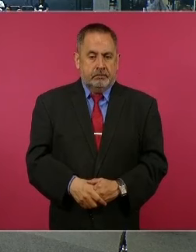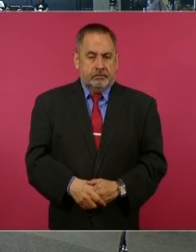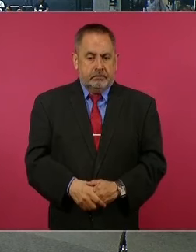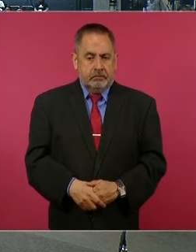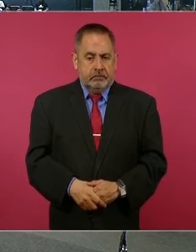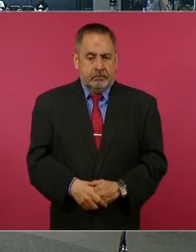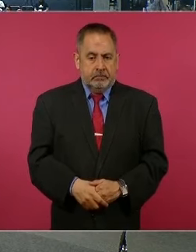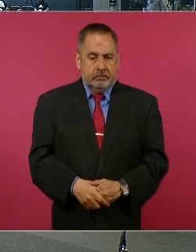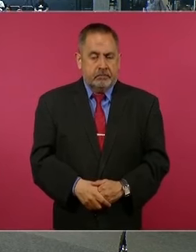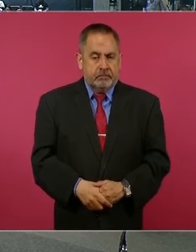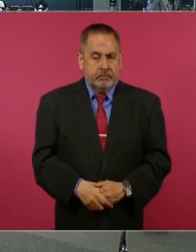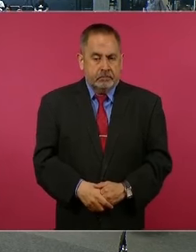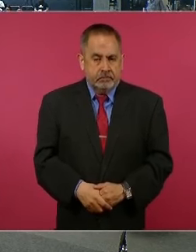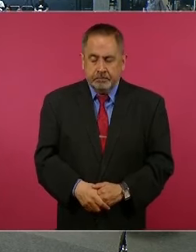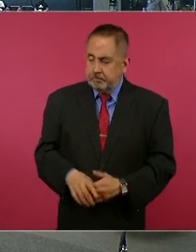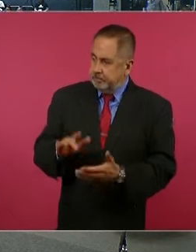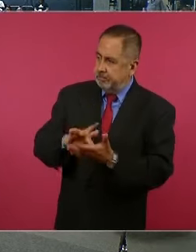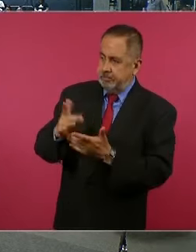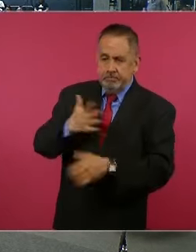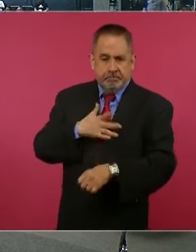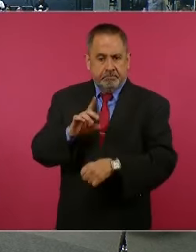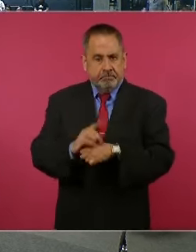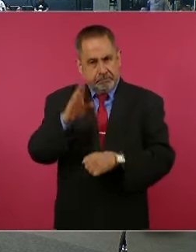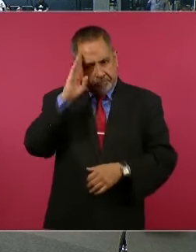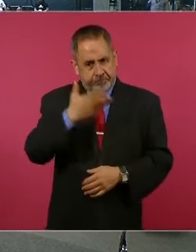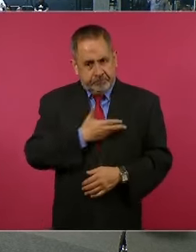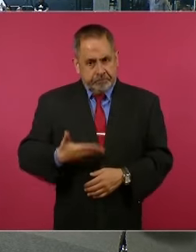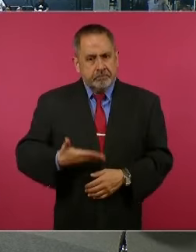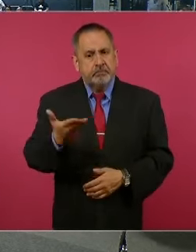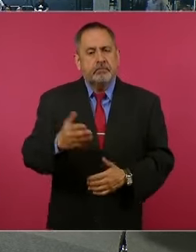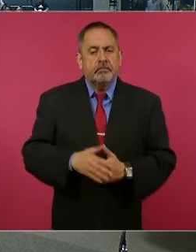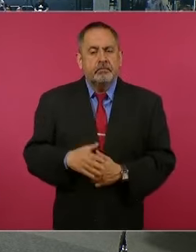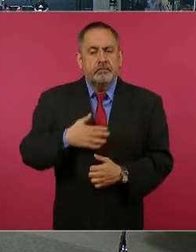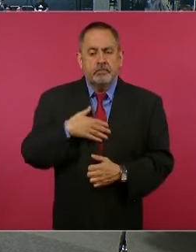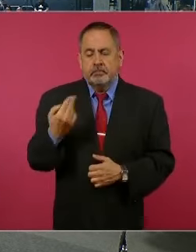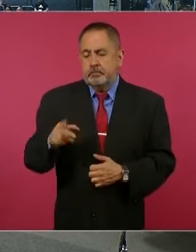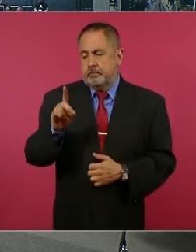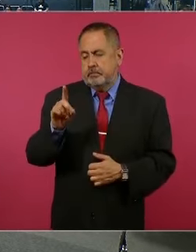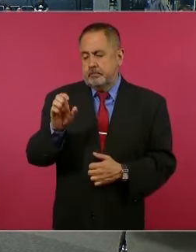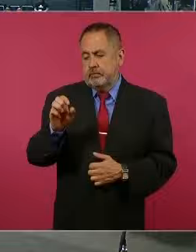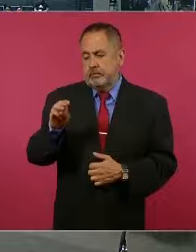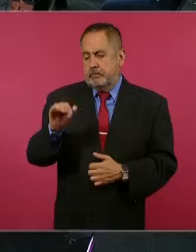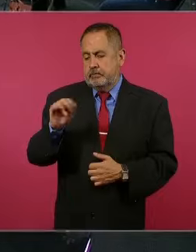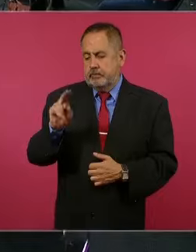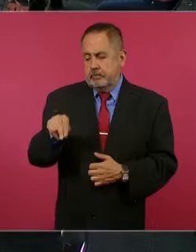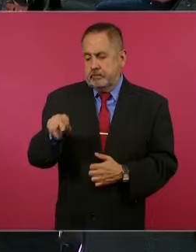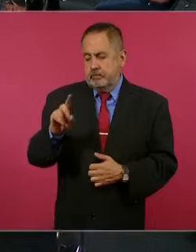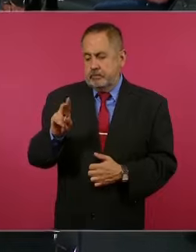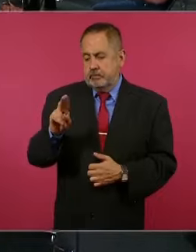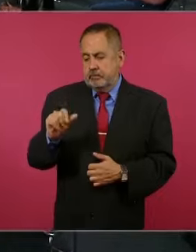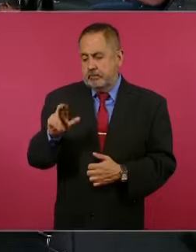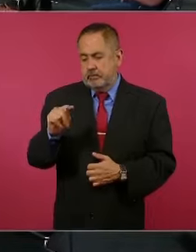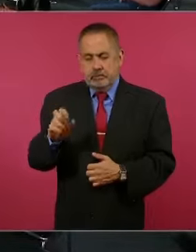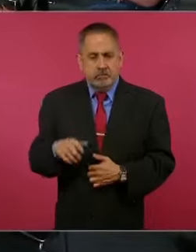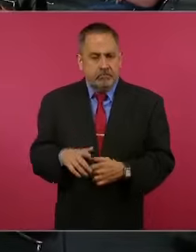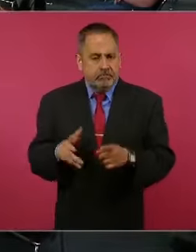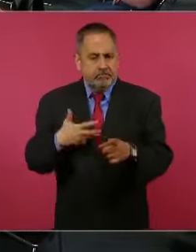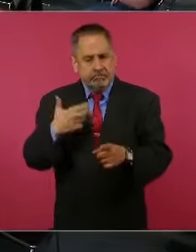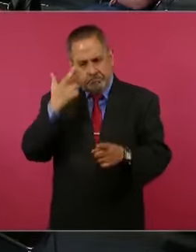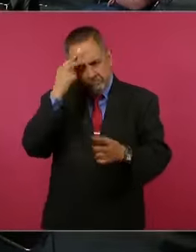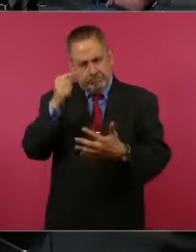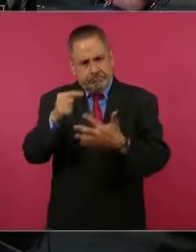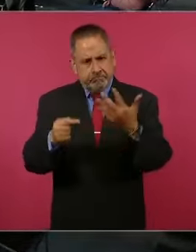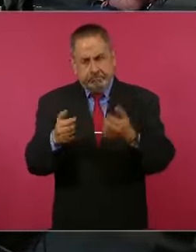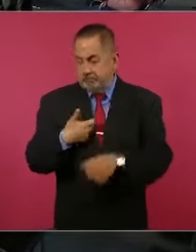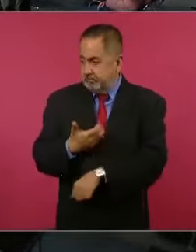ciudadanos Sí gracias Buenos días señor presidente demián Duarte de Sonora Power fíjese que tiene razón en mucho